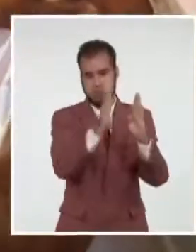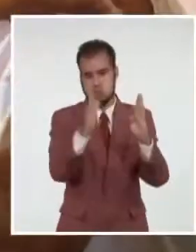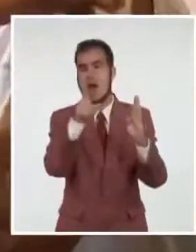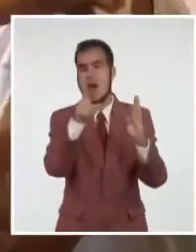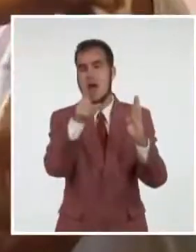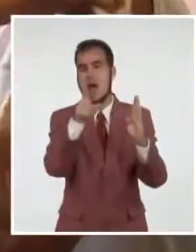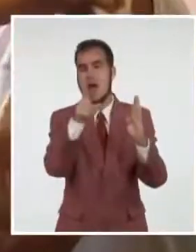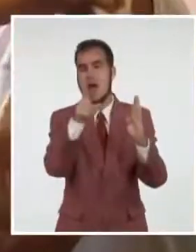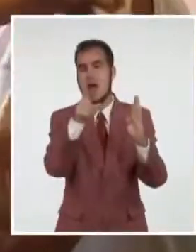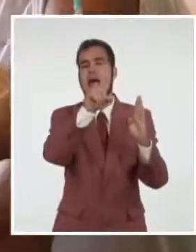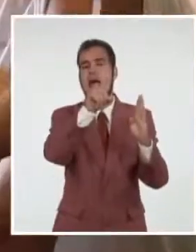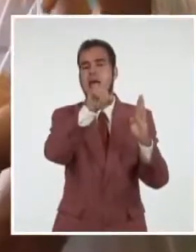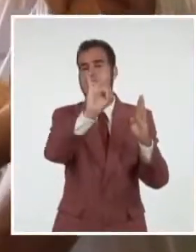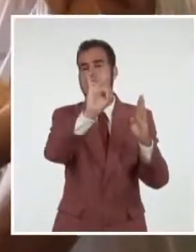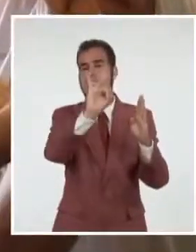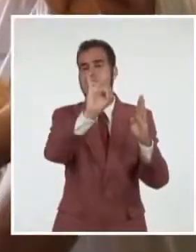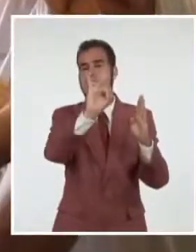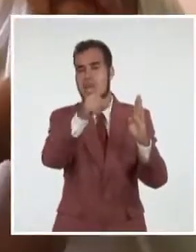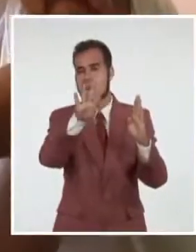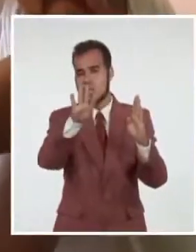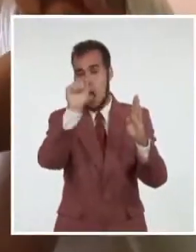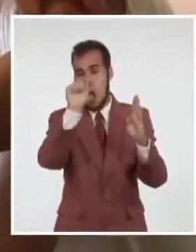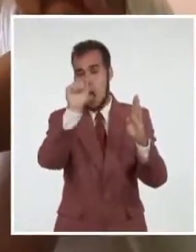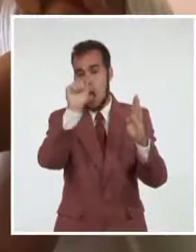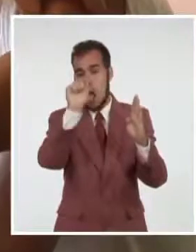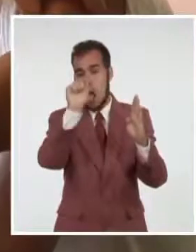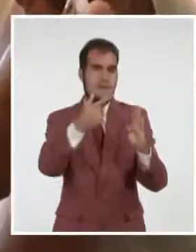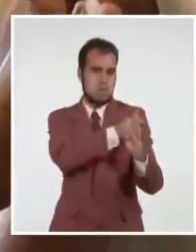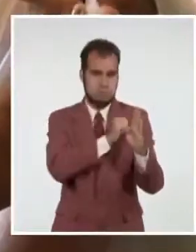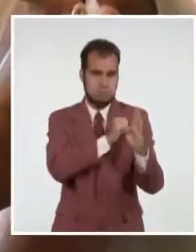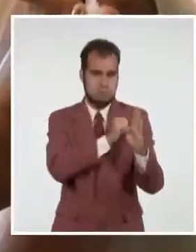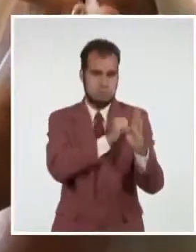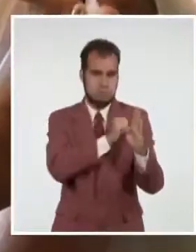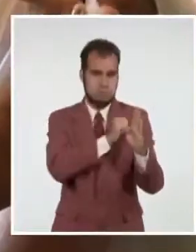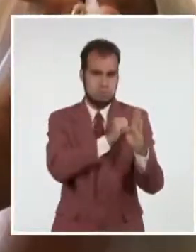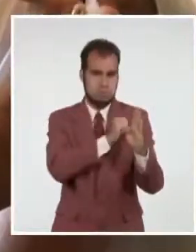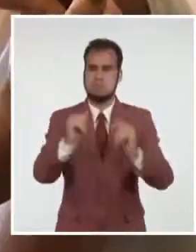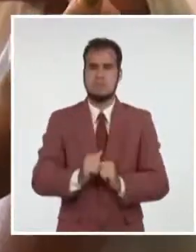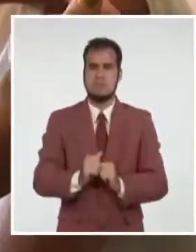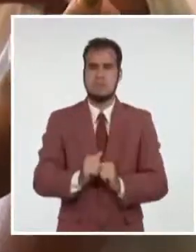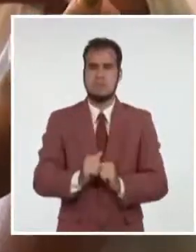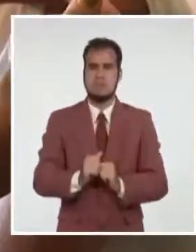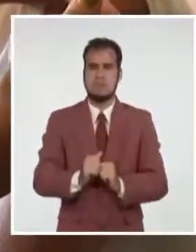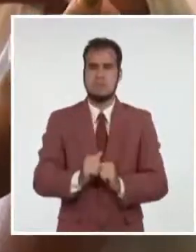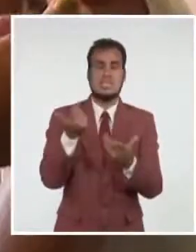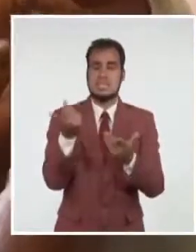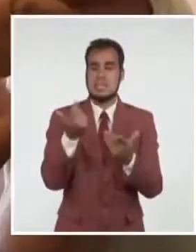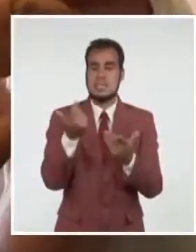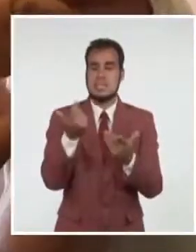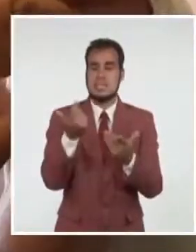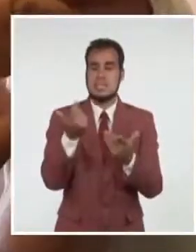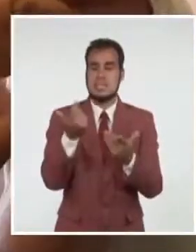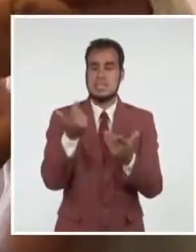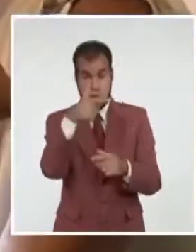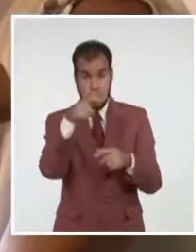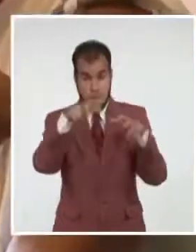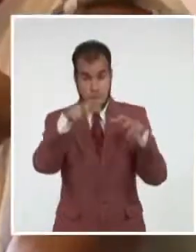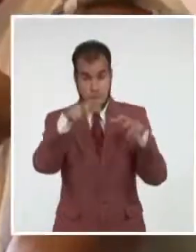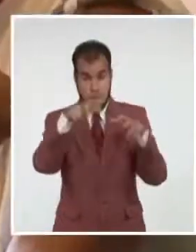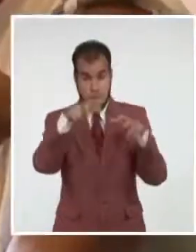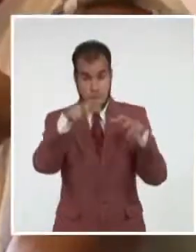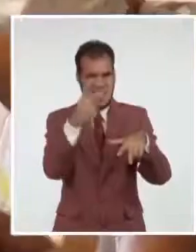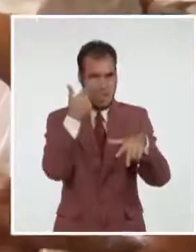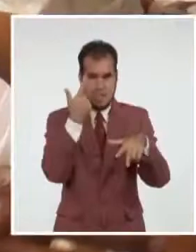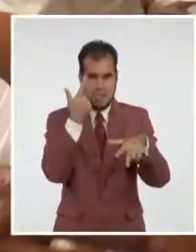Morón se transita por la administración de la segunda dosis, en la capital provincial abeleña prosigue la primera fase en los